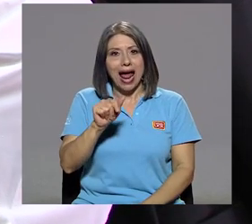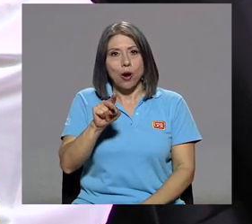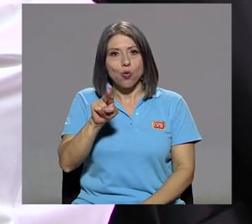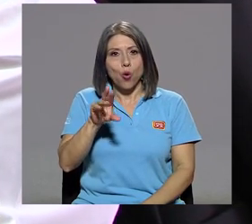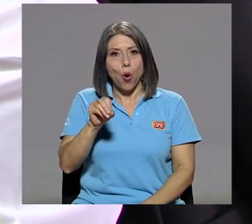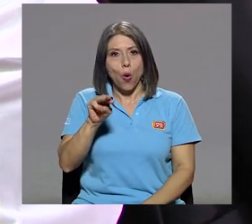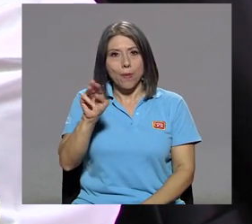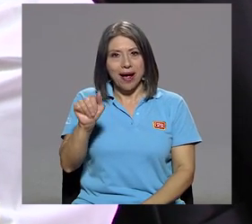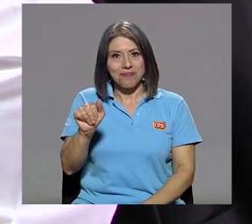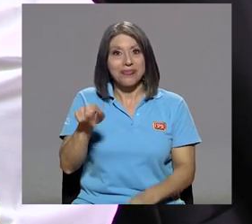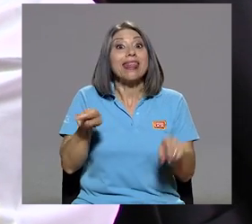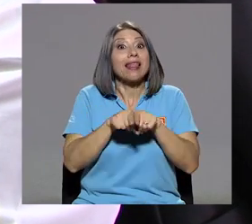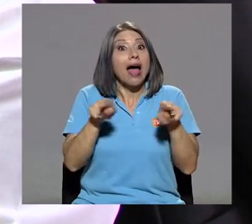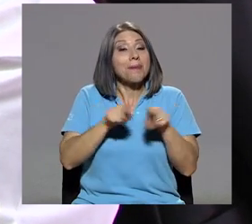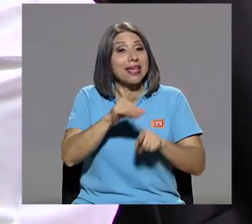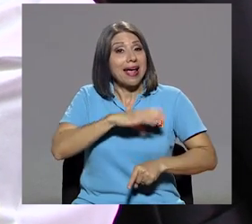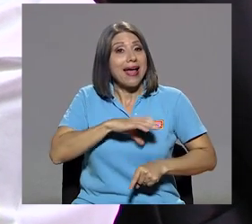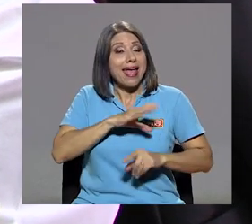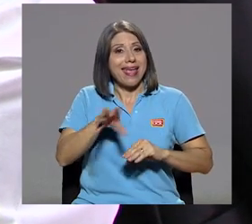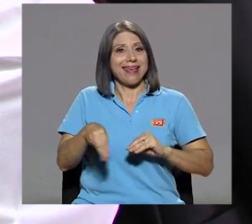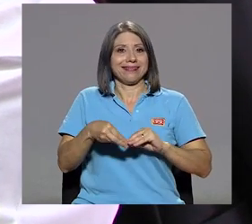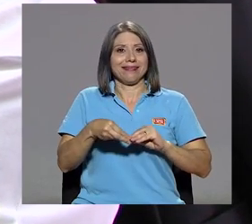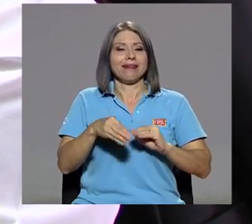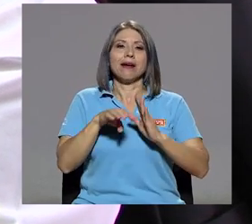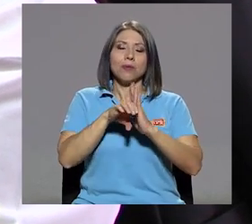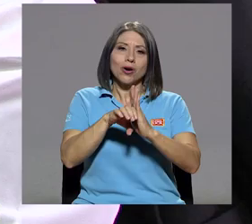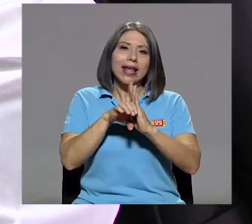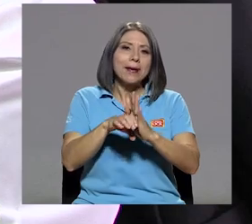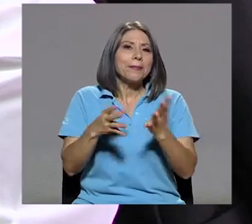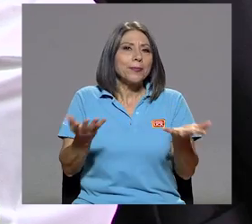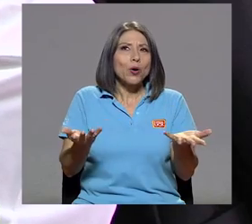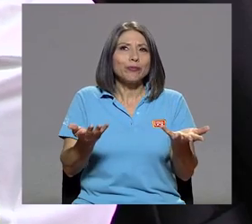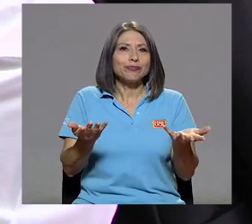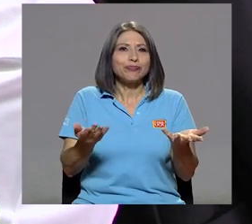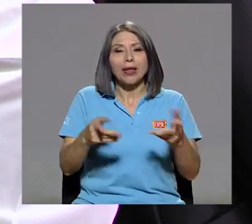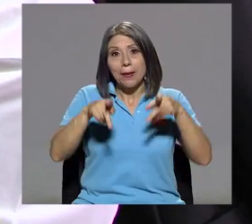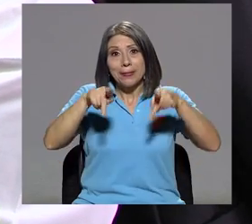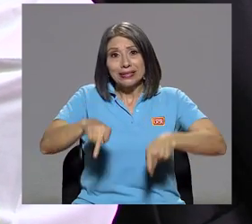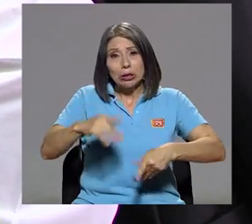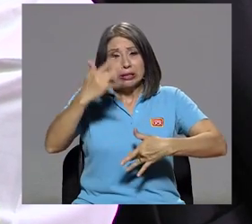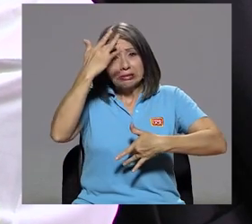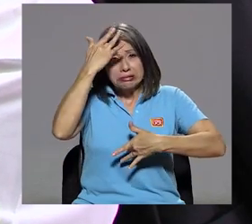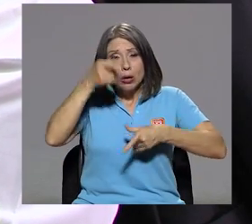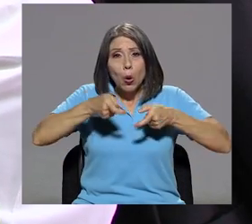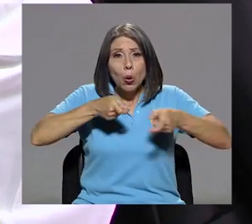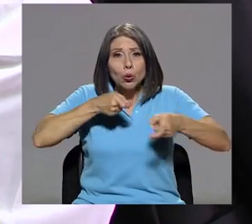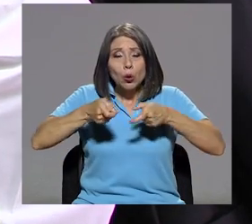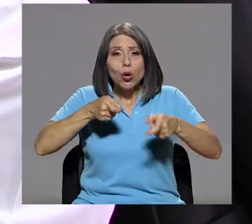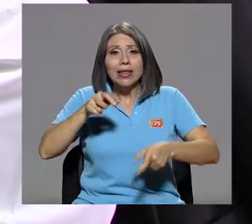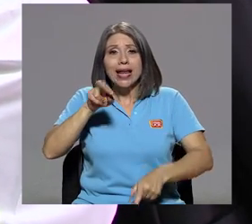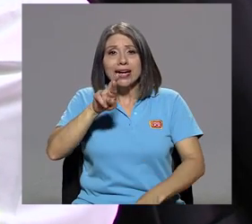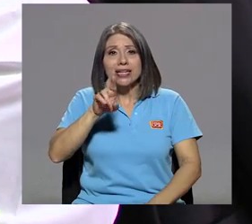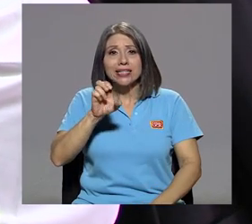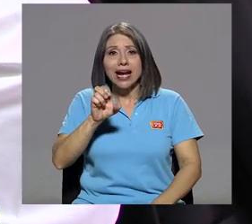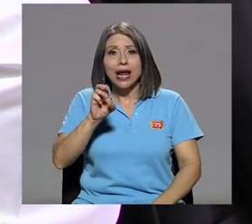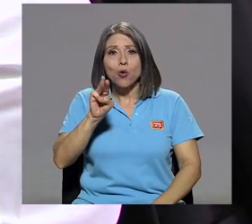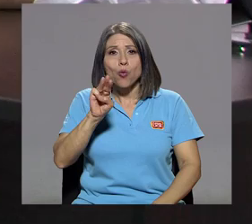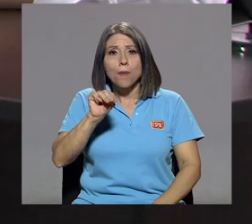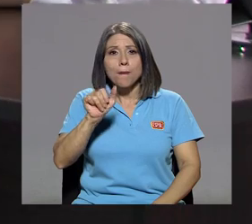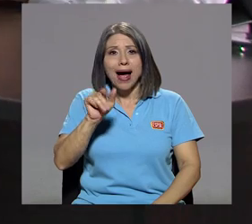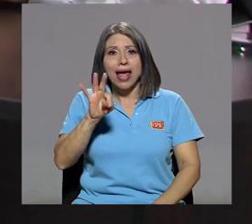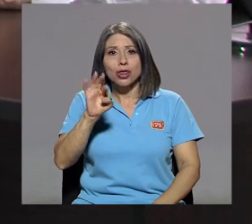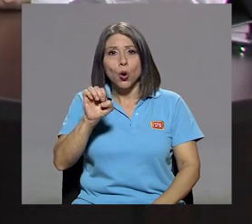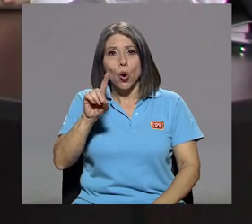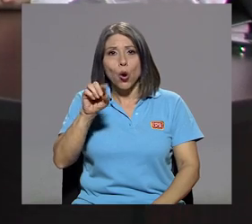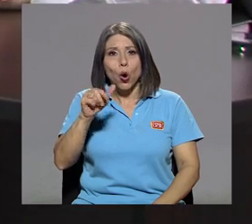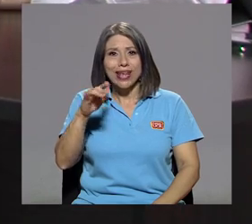Además, hay factores ahí extra. Por ejemplo, por decir, los pacientes que están en control de reumatología, las